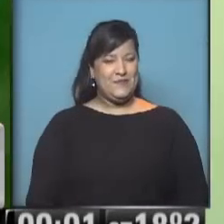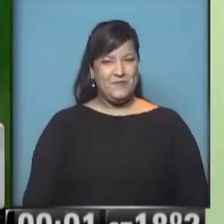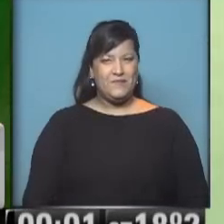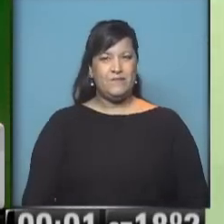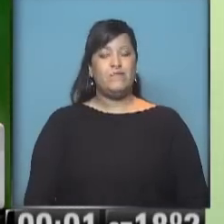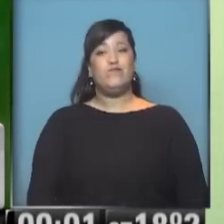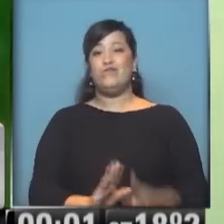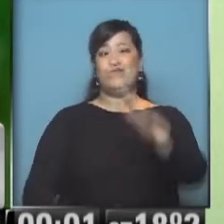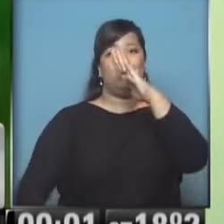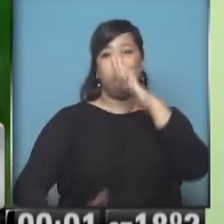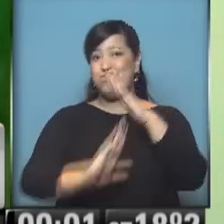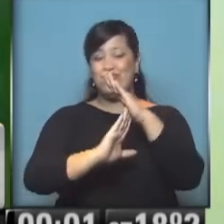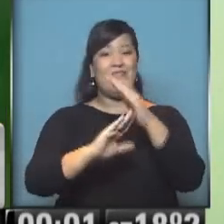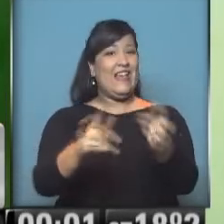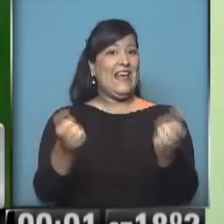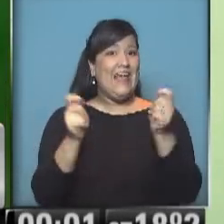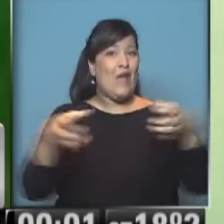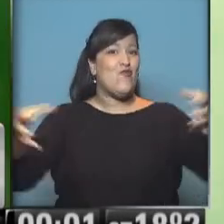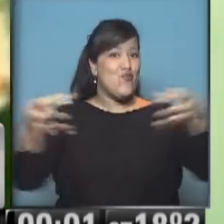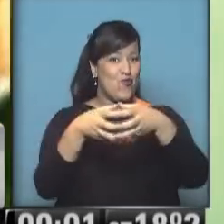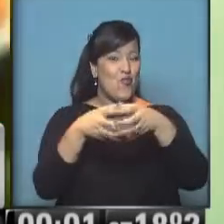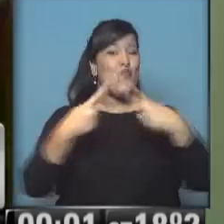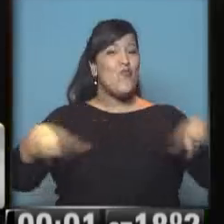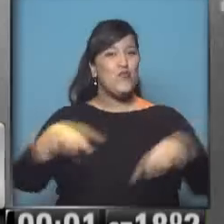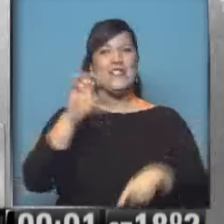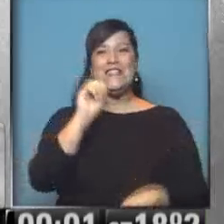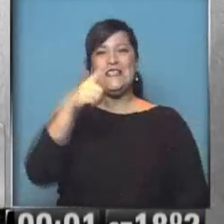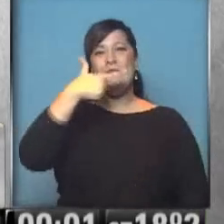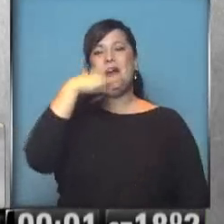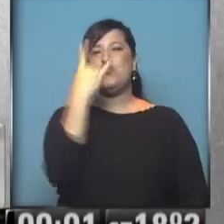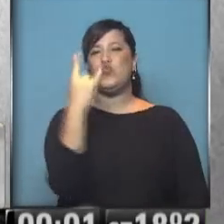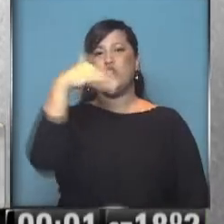Líder actual de Sumo.